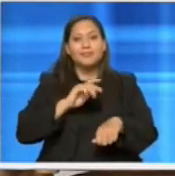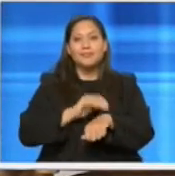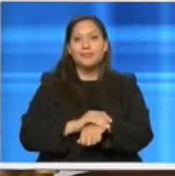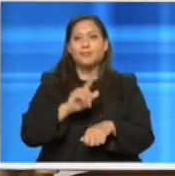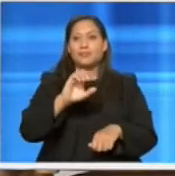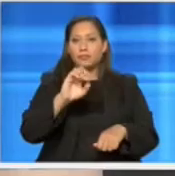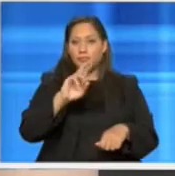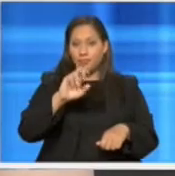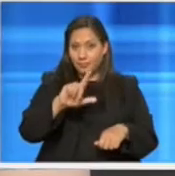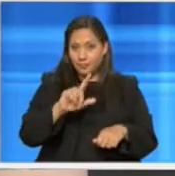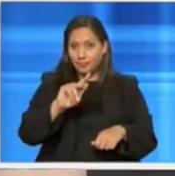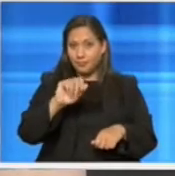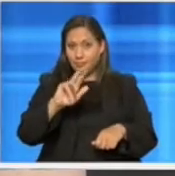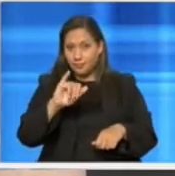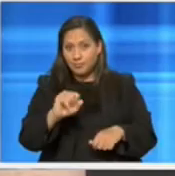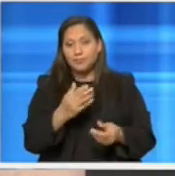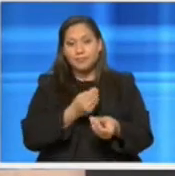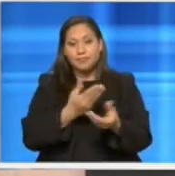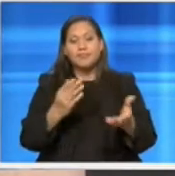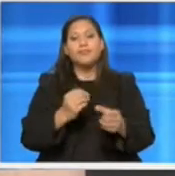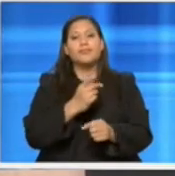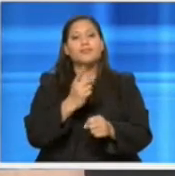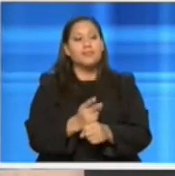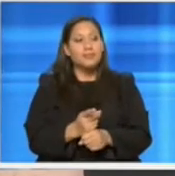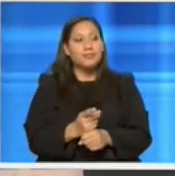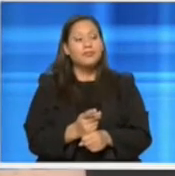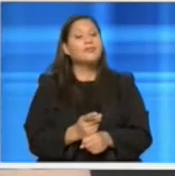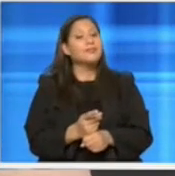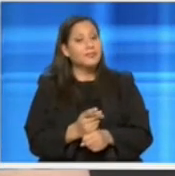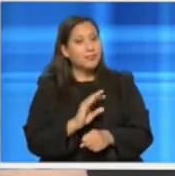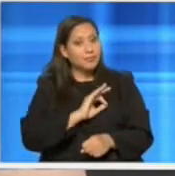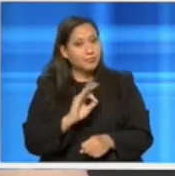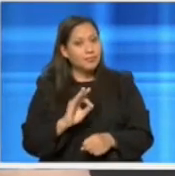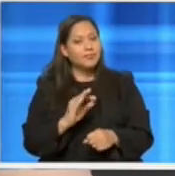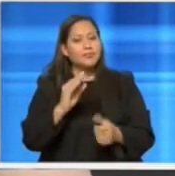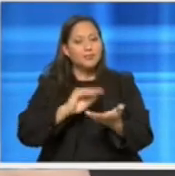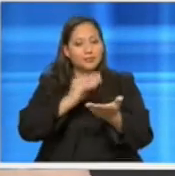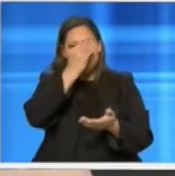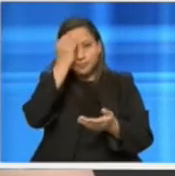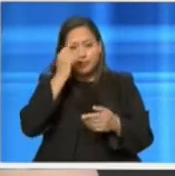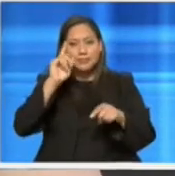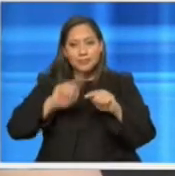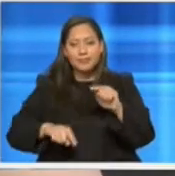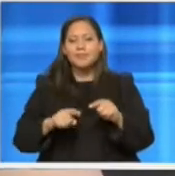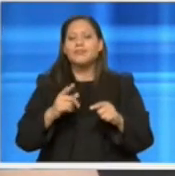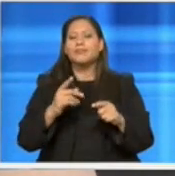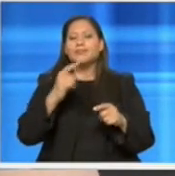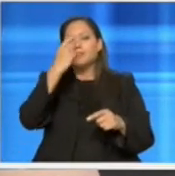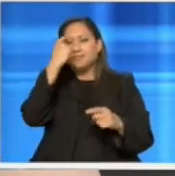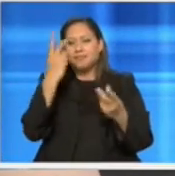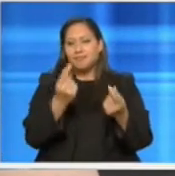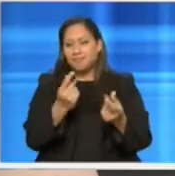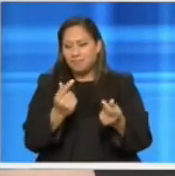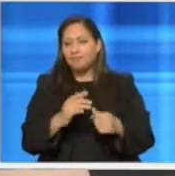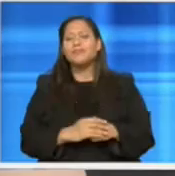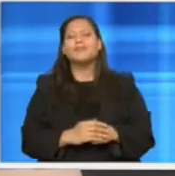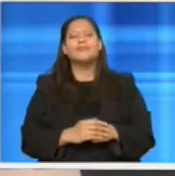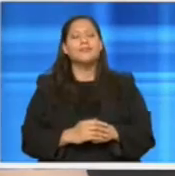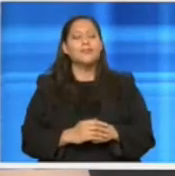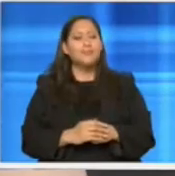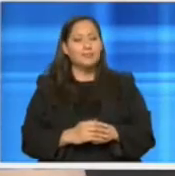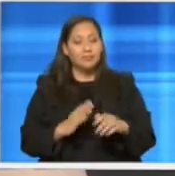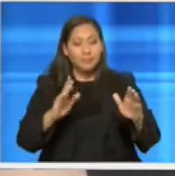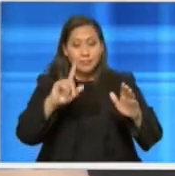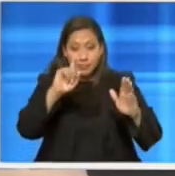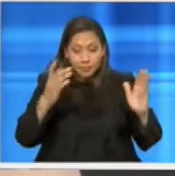L'Oréal París pues nos brindan la oportunidad de poderte desmaquillar en forma práctica, fácil, ni siquiera